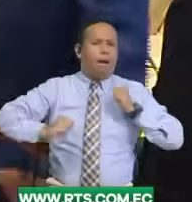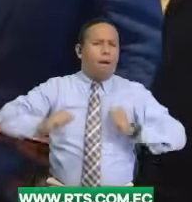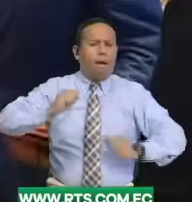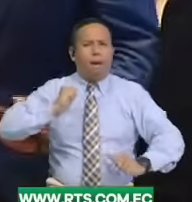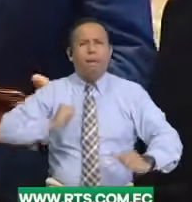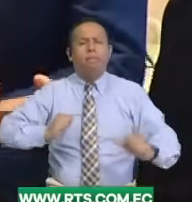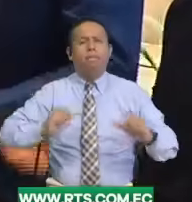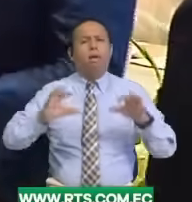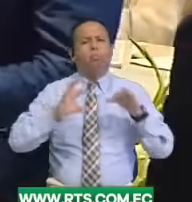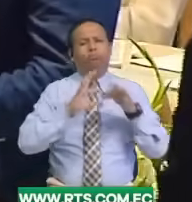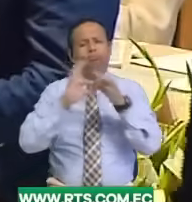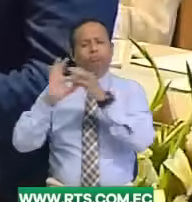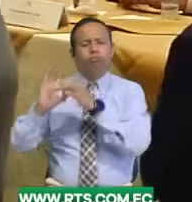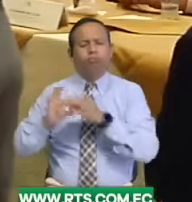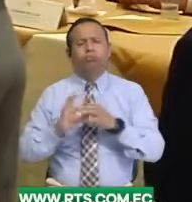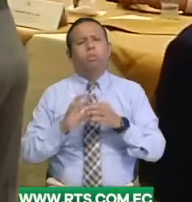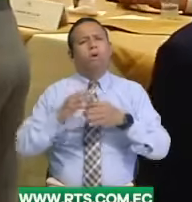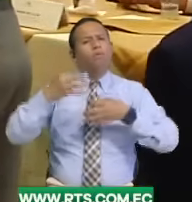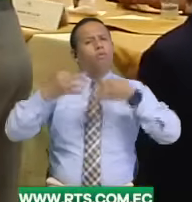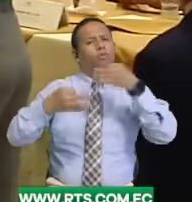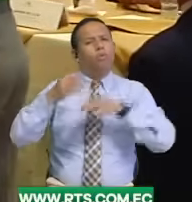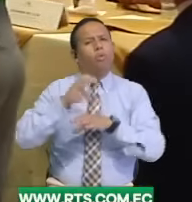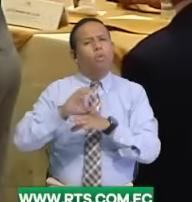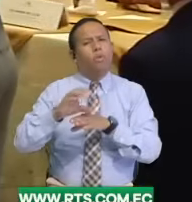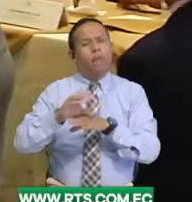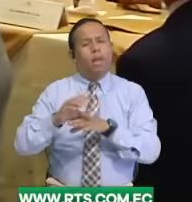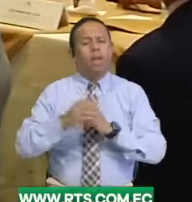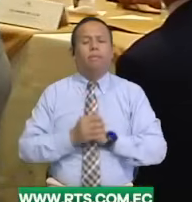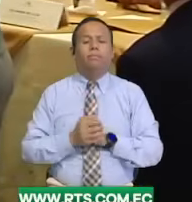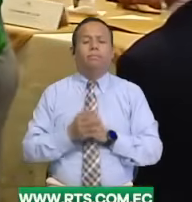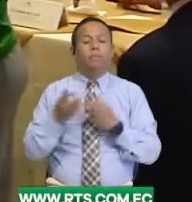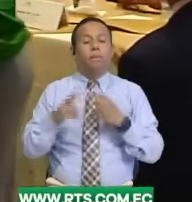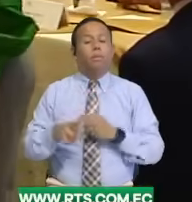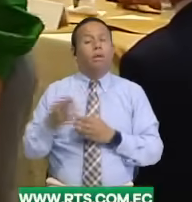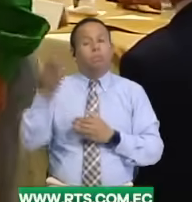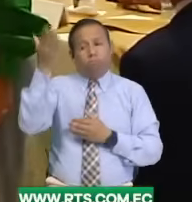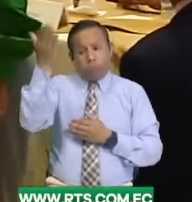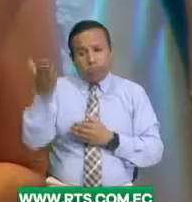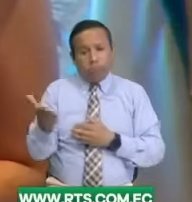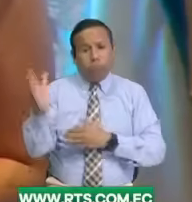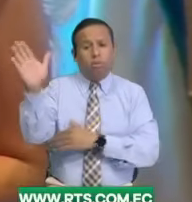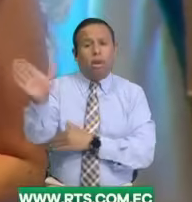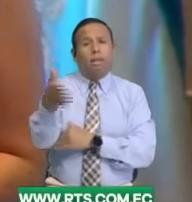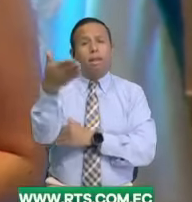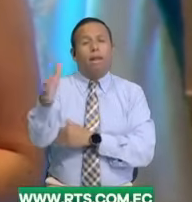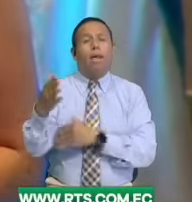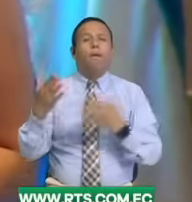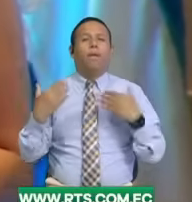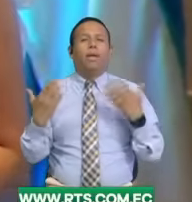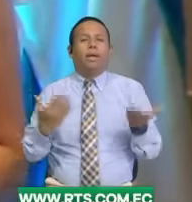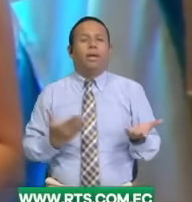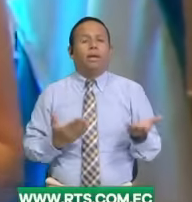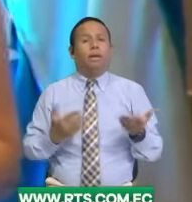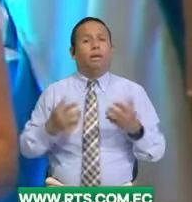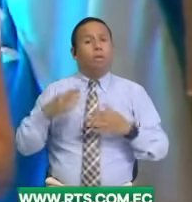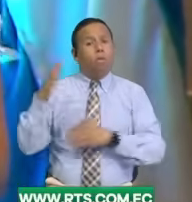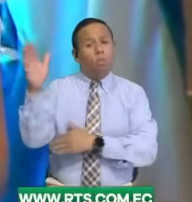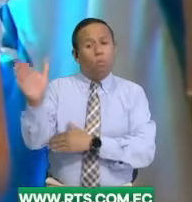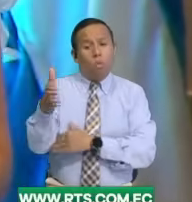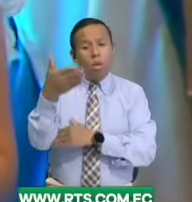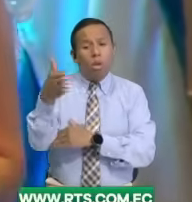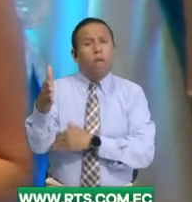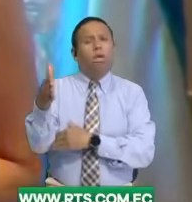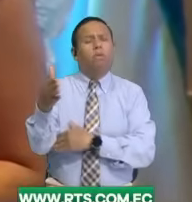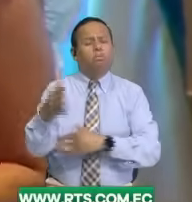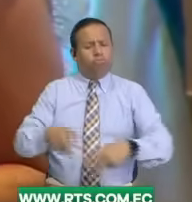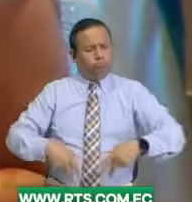y función judicial. También al pabellón de Guayaquil, por supuesto. Porque Guayaquil es su gente y la gente